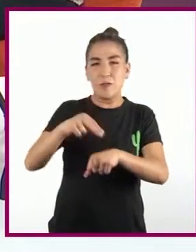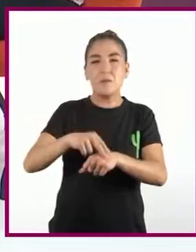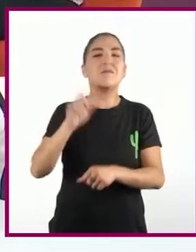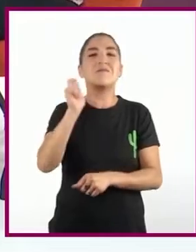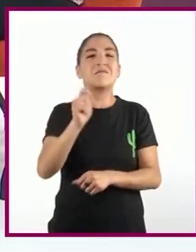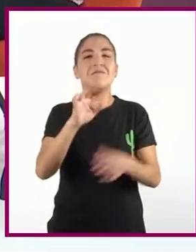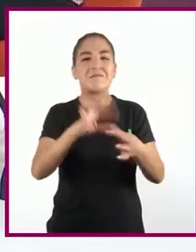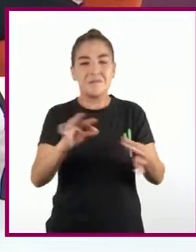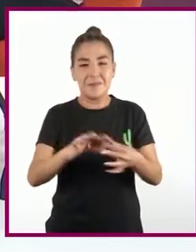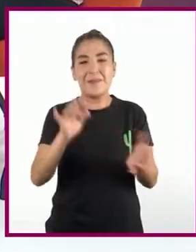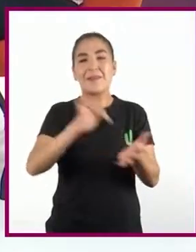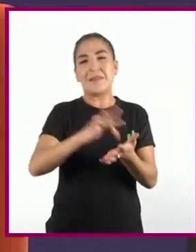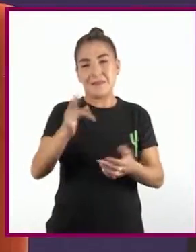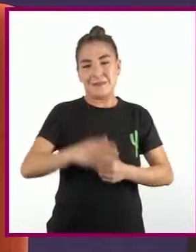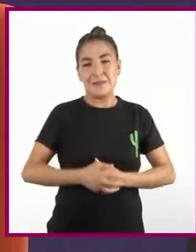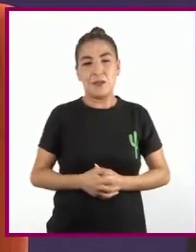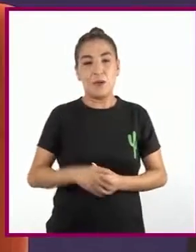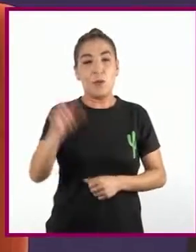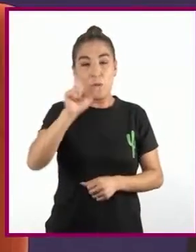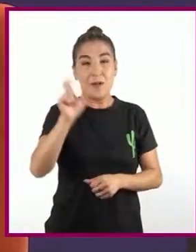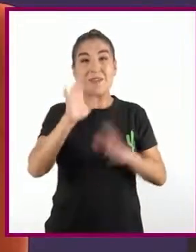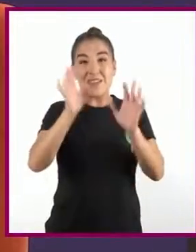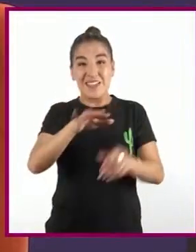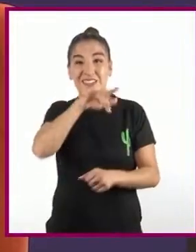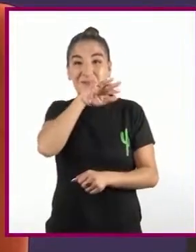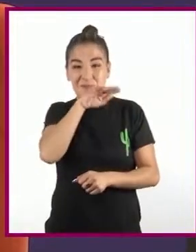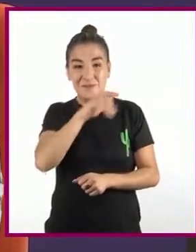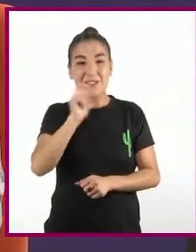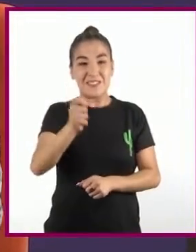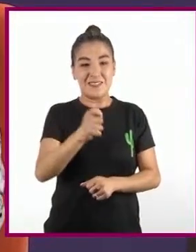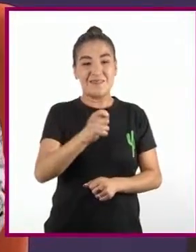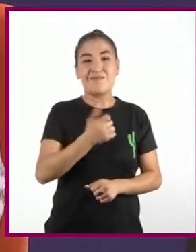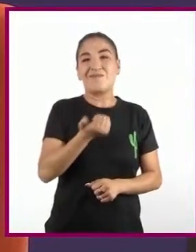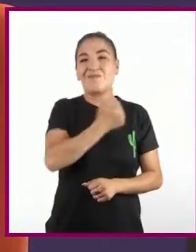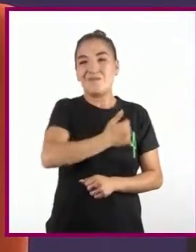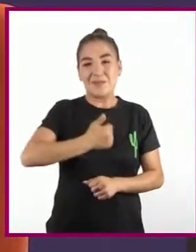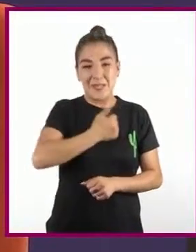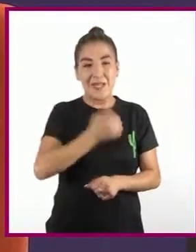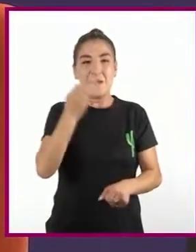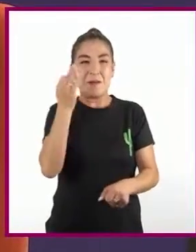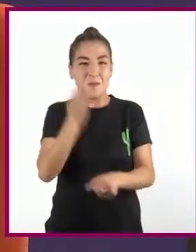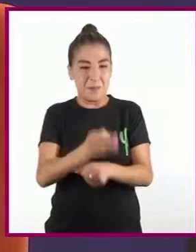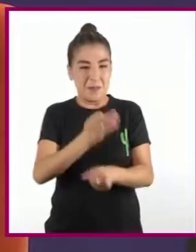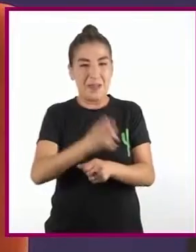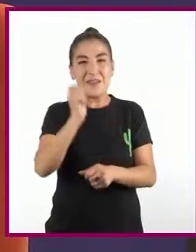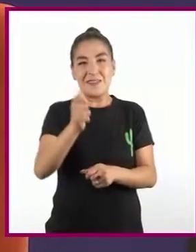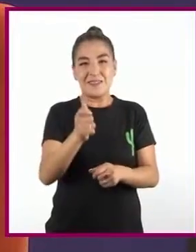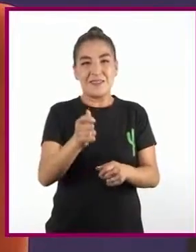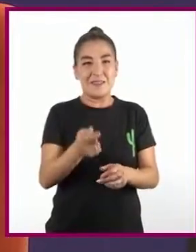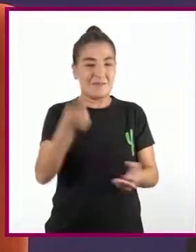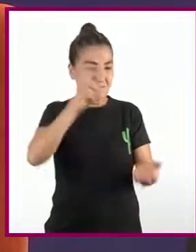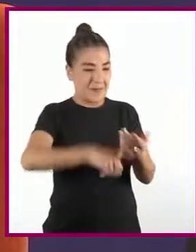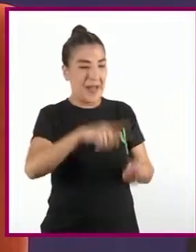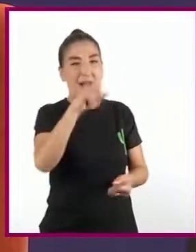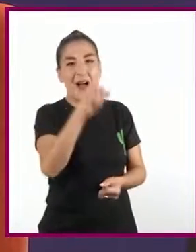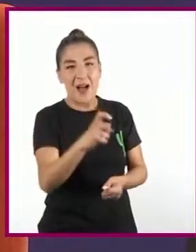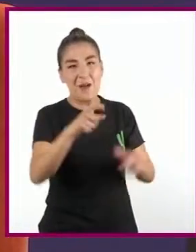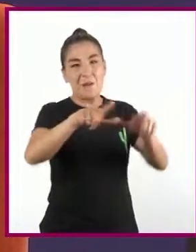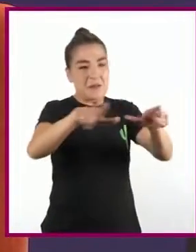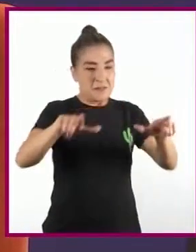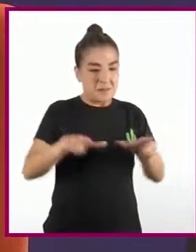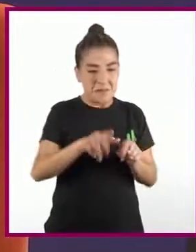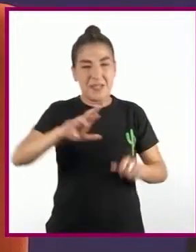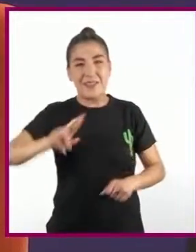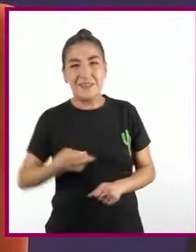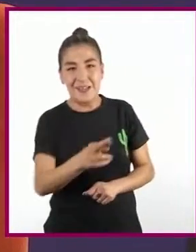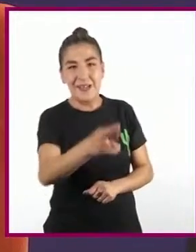escuchamos. Claro, pues una vez que un contaminante lamentablemente llega, en este caso a un cuerpo de agua como pudiera ser una laguna, un río donde